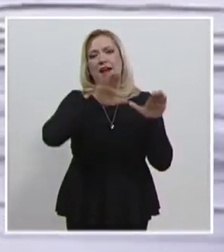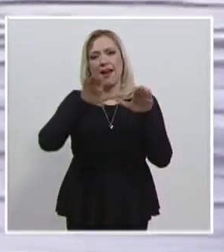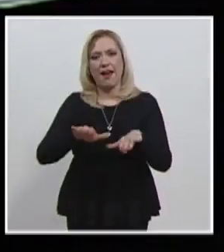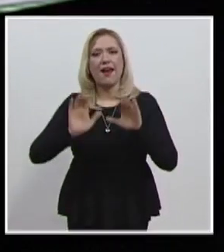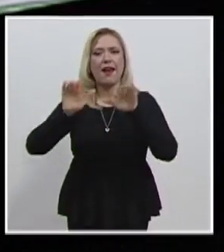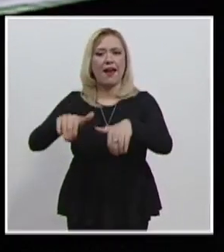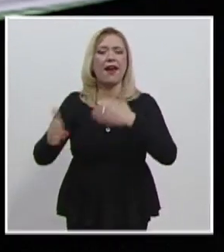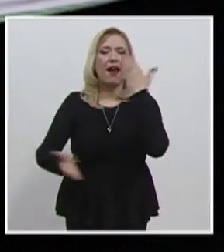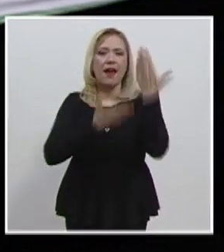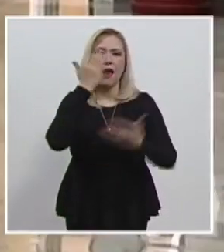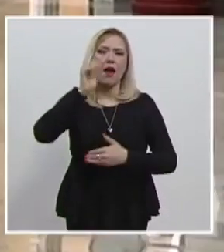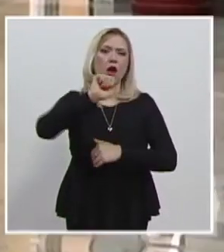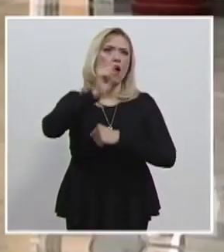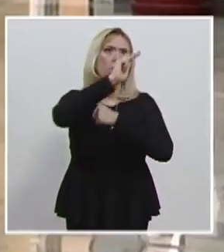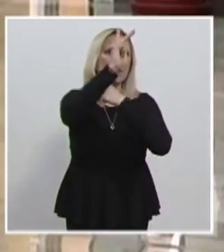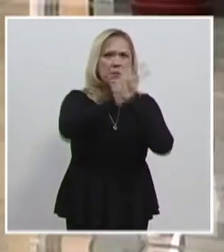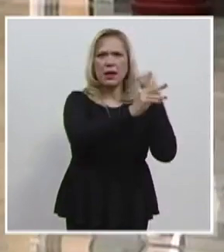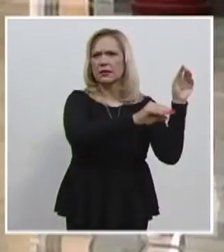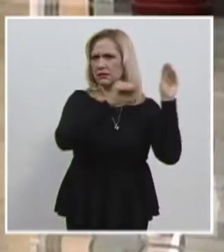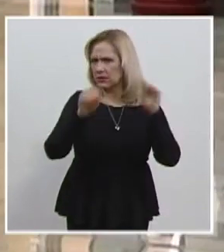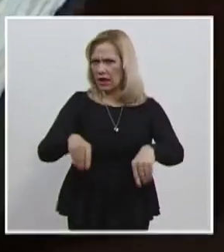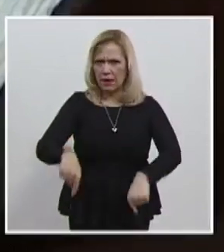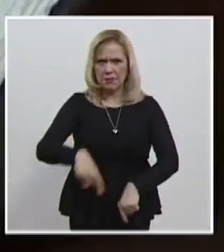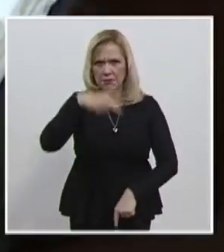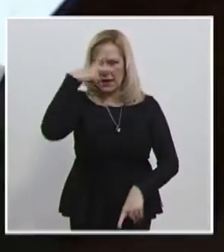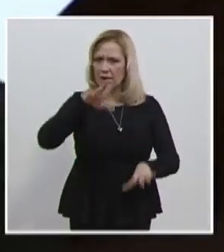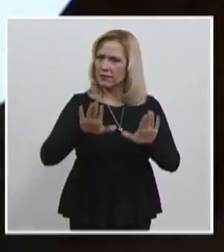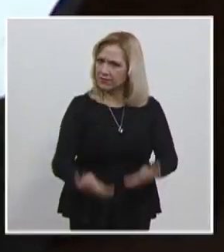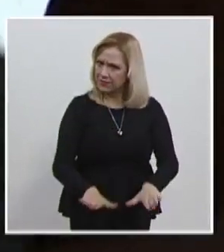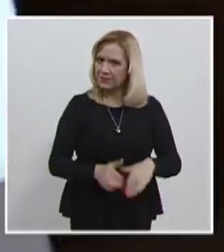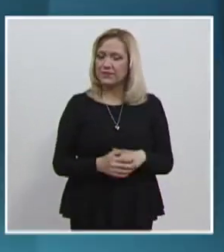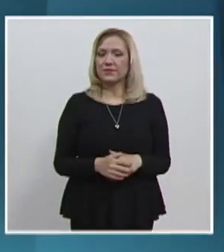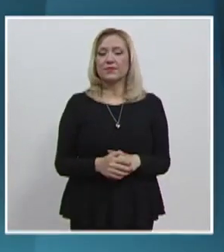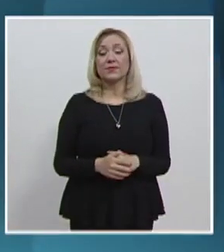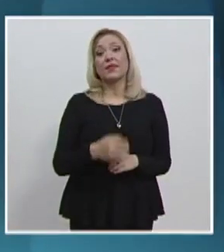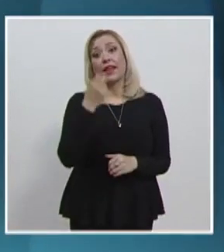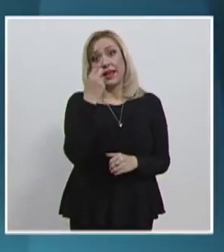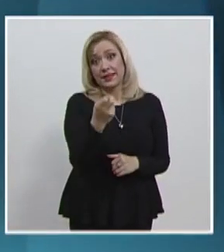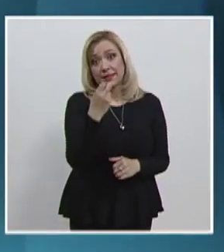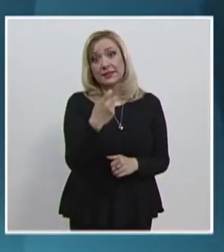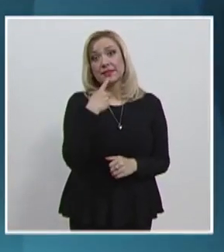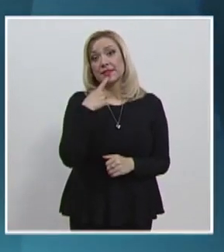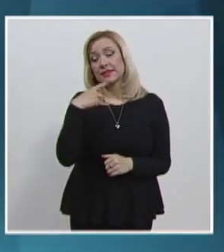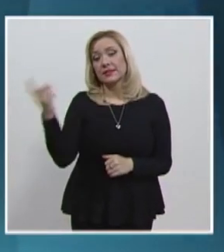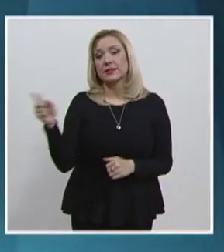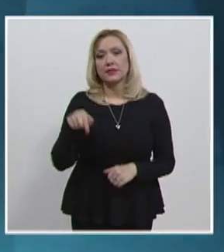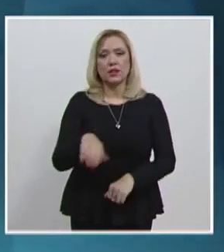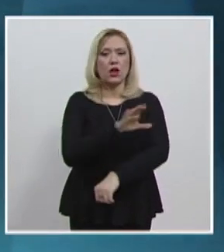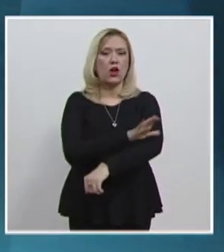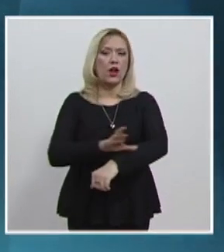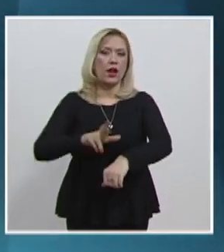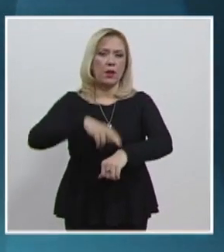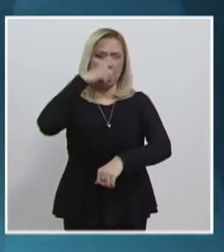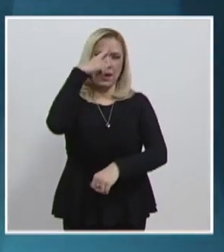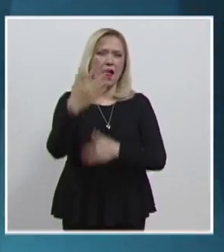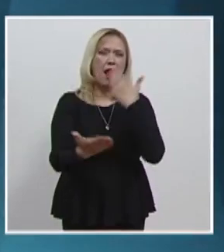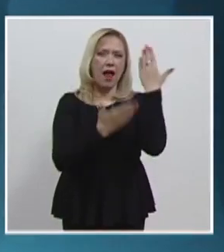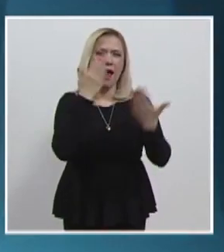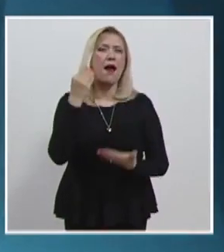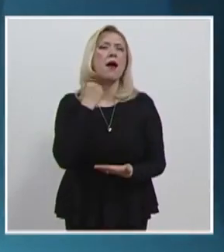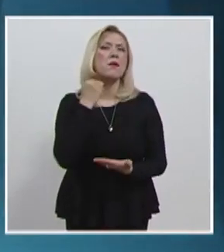estudiantes extranjeros y su Estancia legal en el país ante ello determinó que el coordinador del programa de derecho y